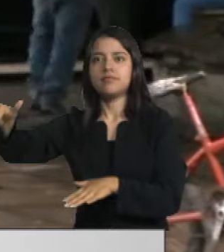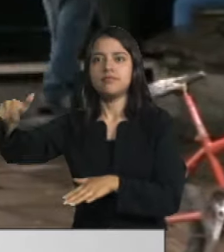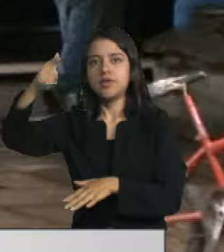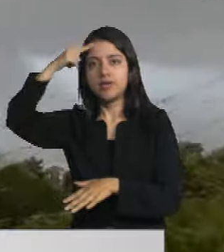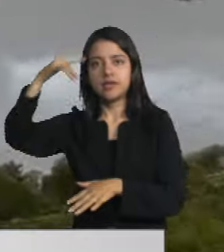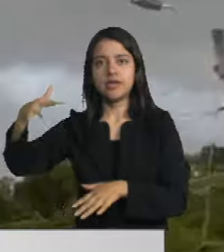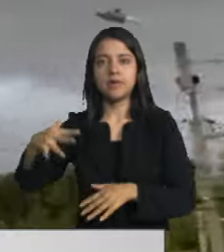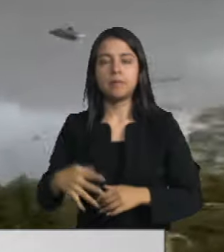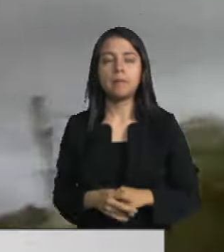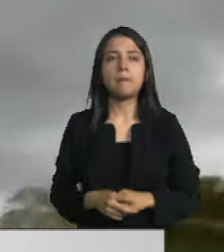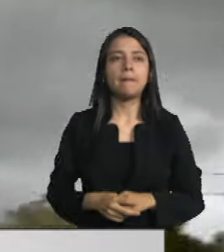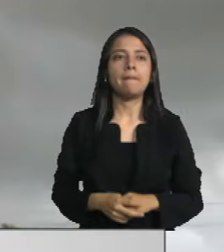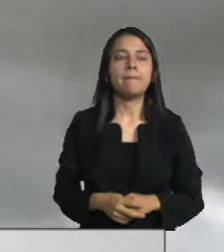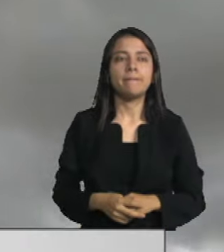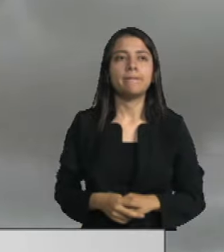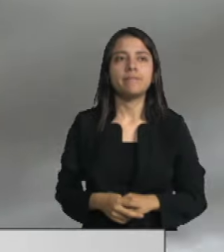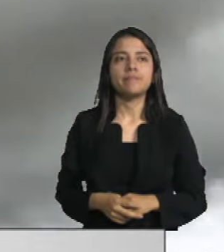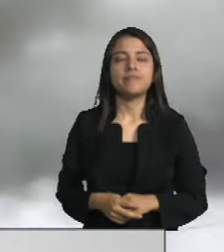Cartagena.